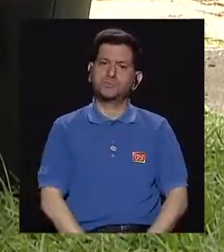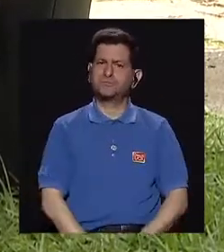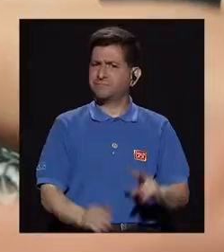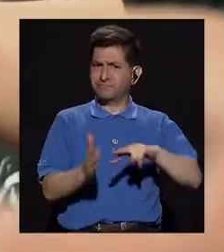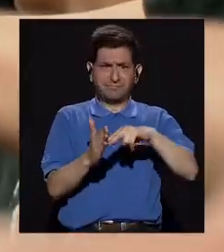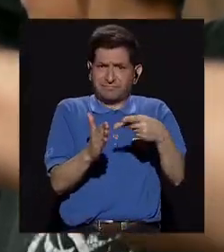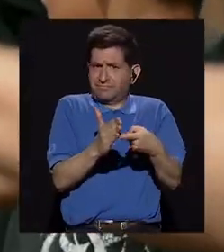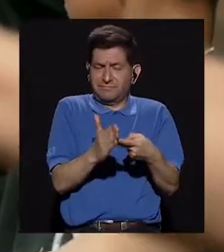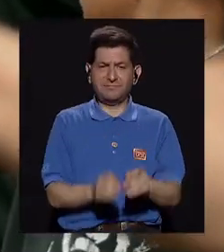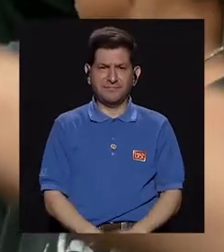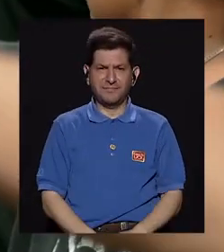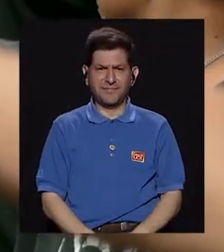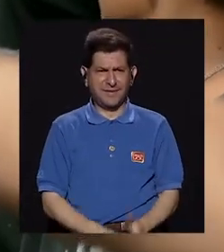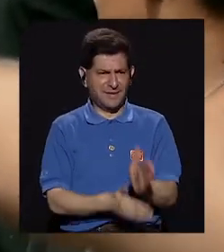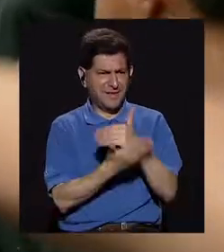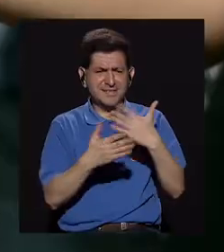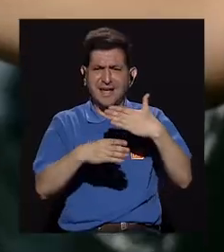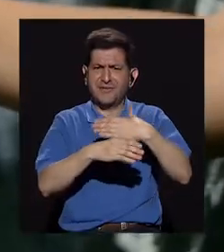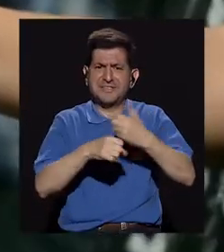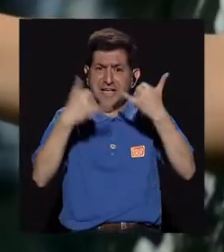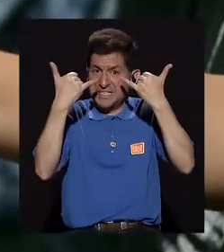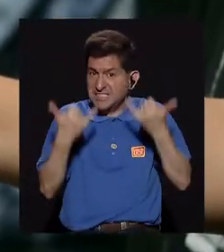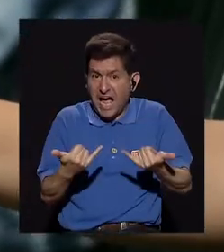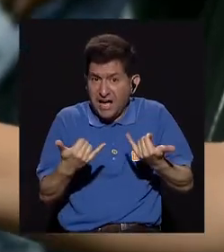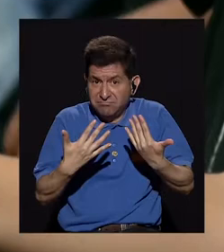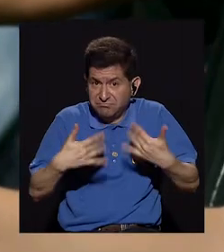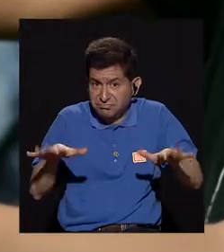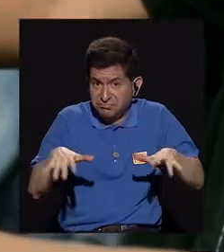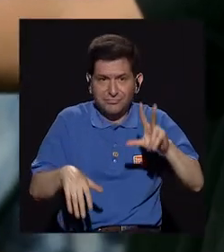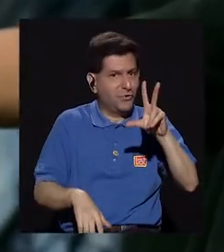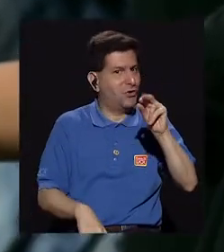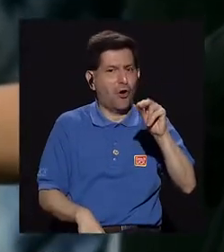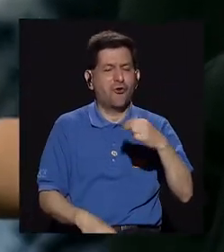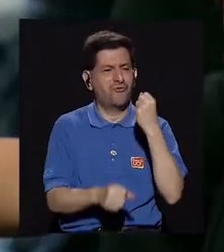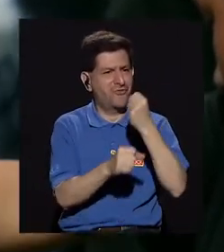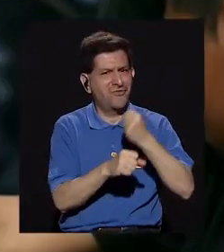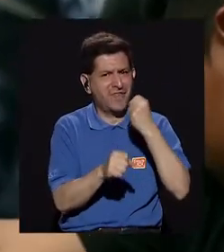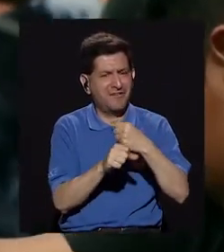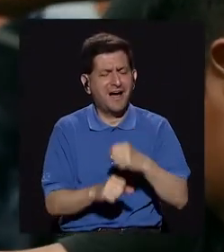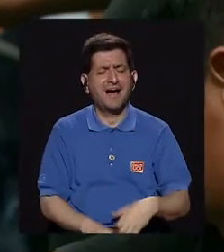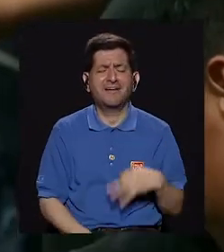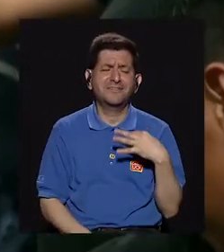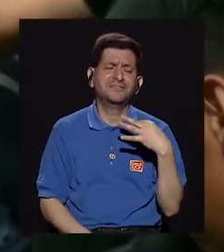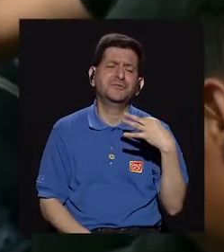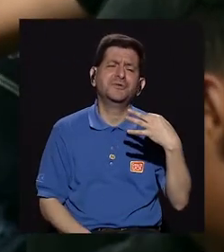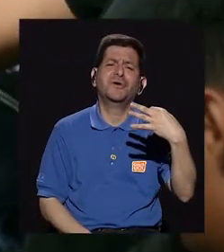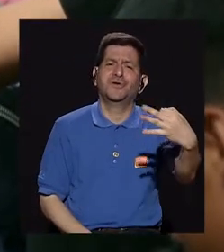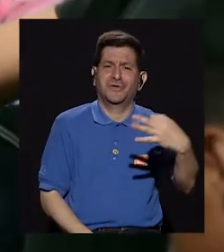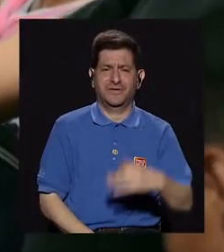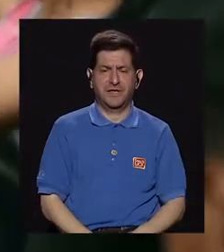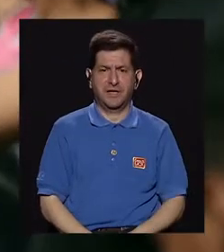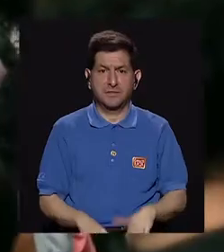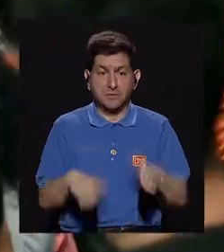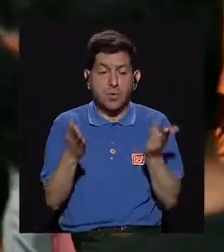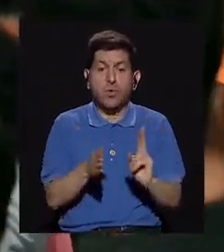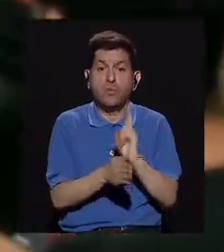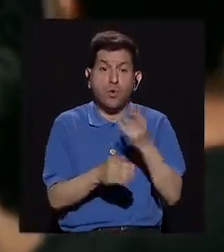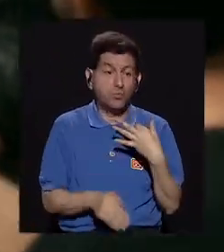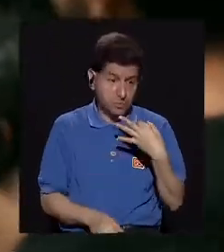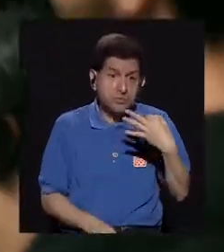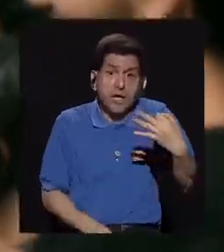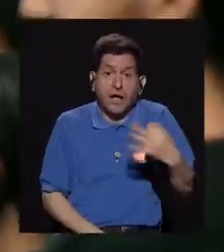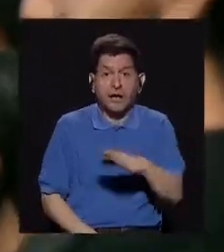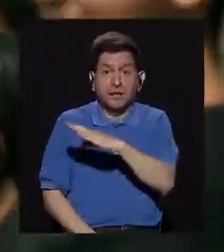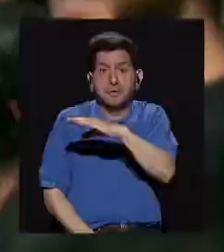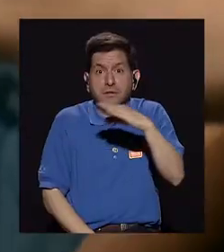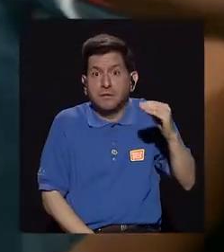decir, no es algo que se hace y ya, ¿verdad? Sino es algo que se trabaja desde la cotidianidad mediante el uso